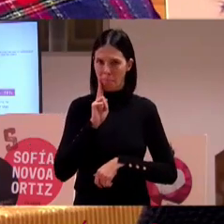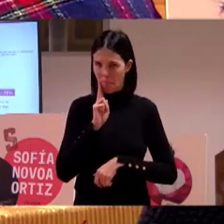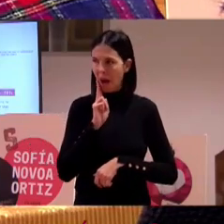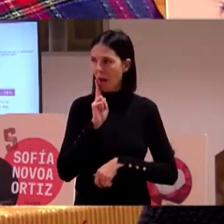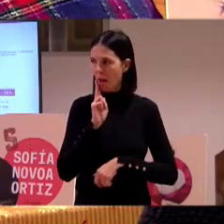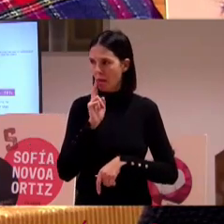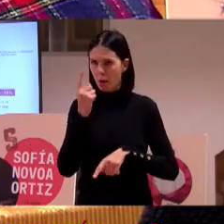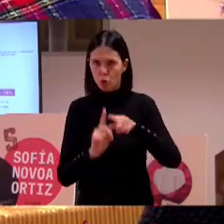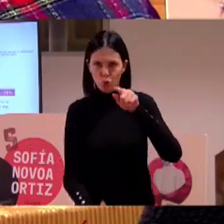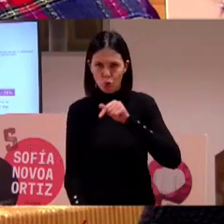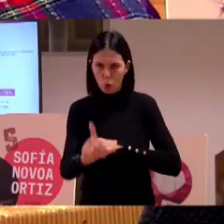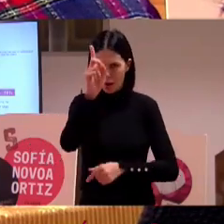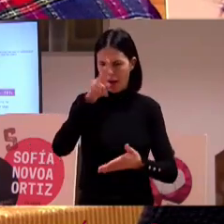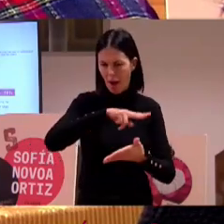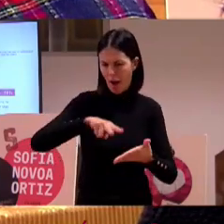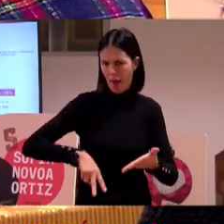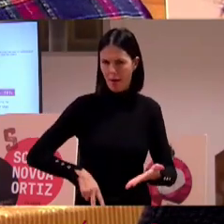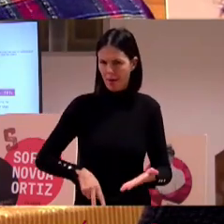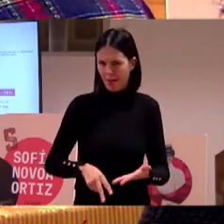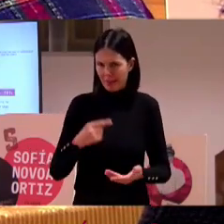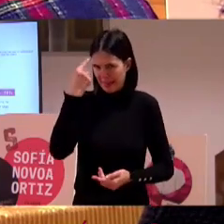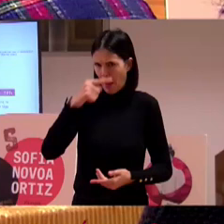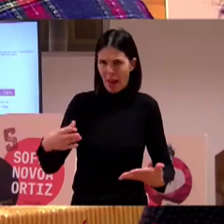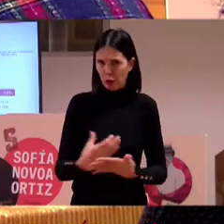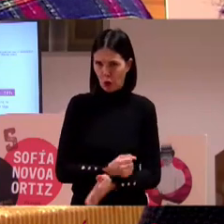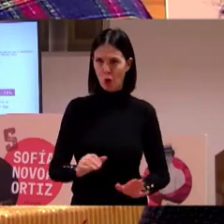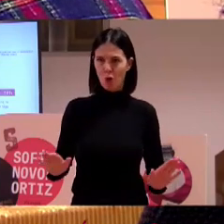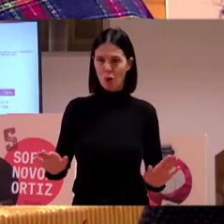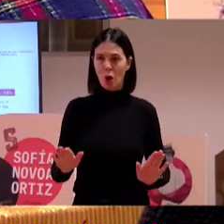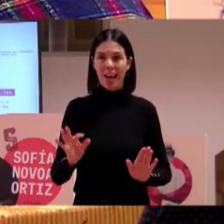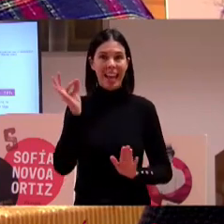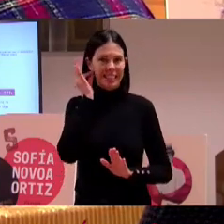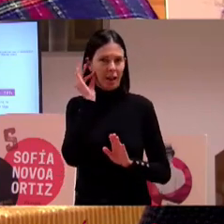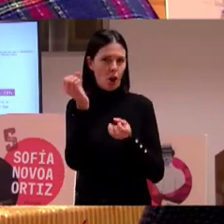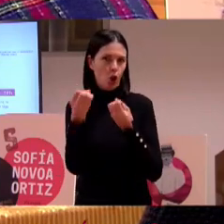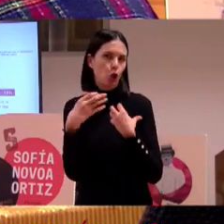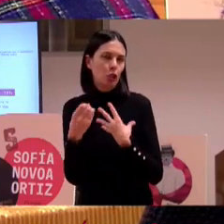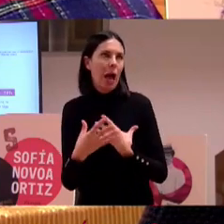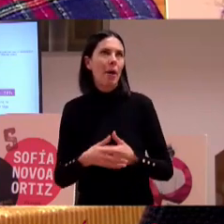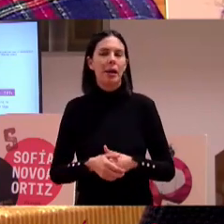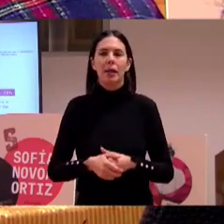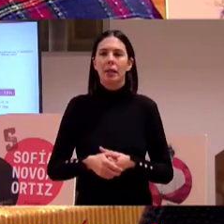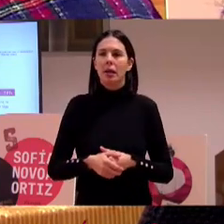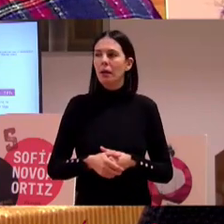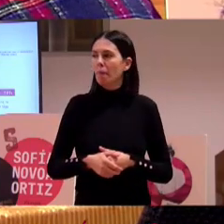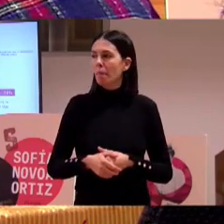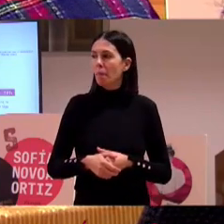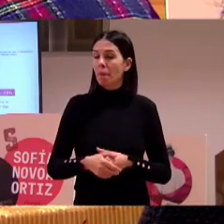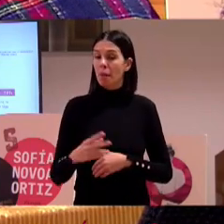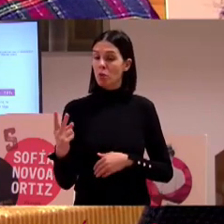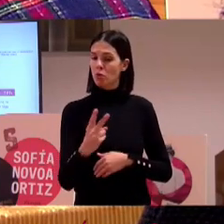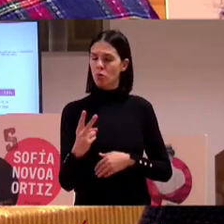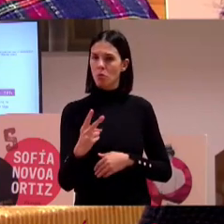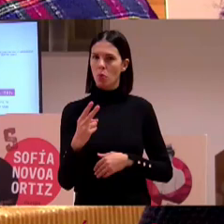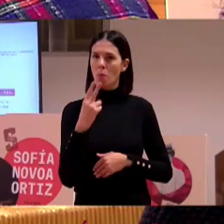subía y las leía y se enteraba y ella me contaba. Pues ay, ellos tuvieron un noviazgo